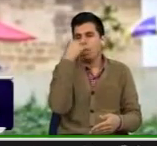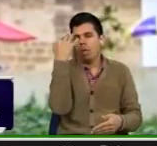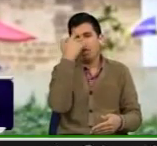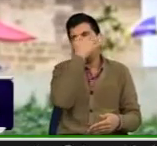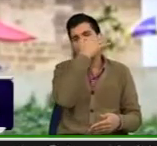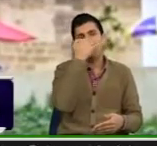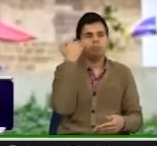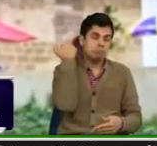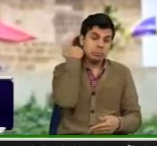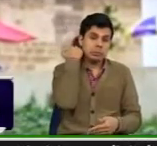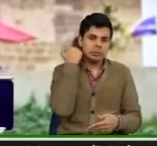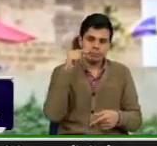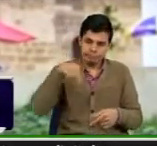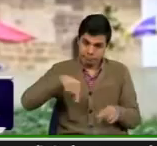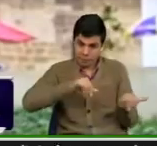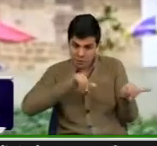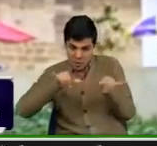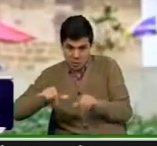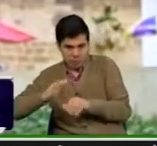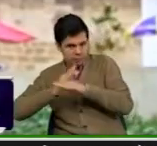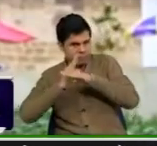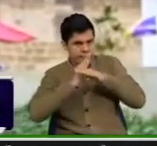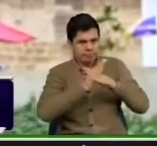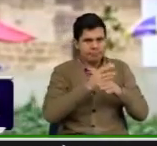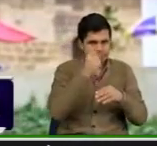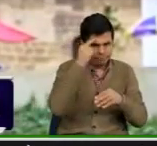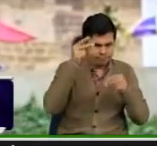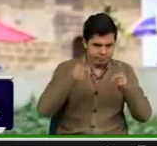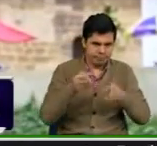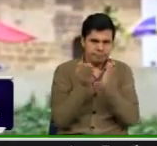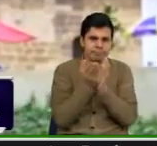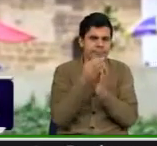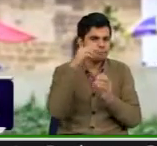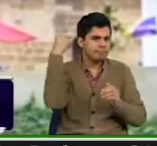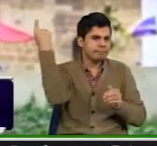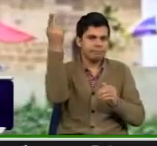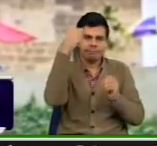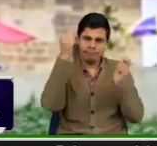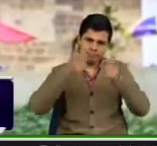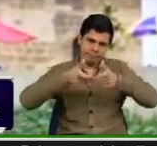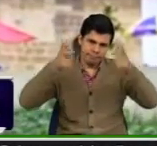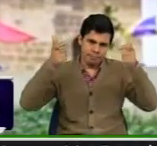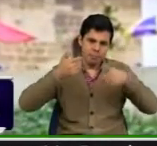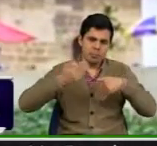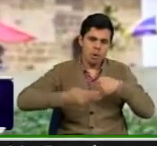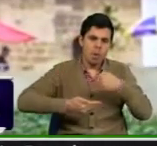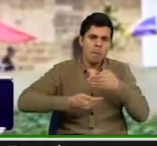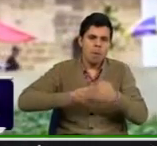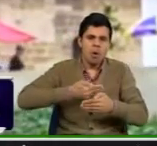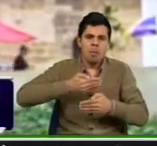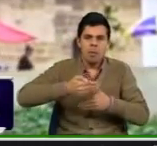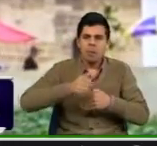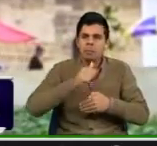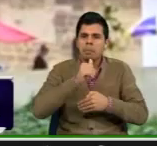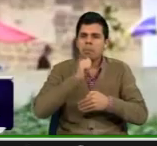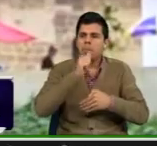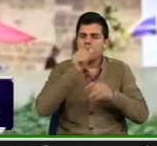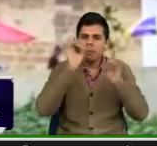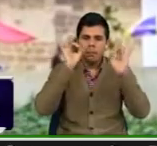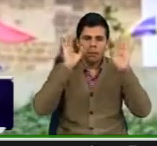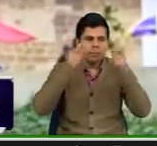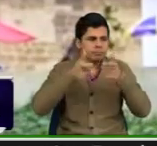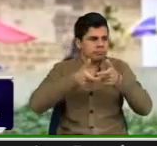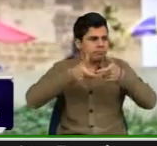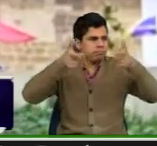en este municipio, destacado por el número de estudiantes que tiene y que cada vez más son altas las